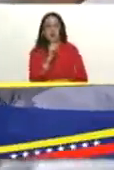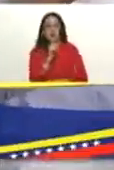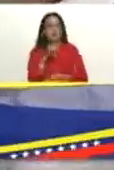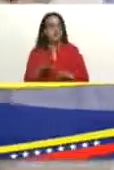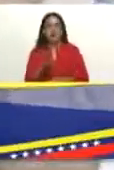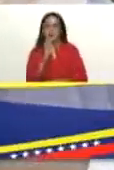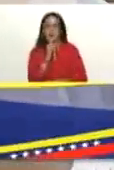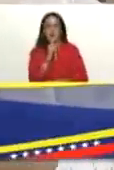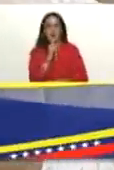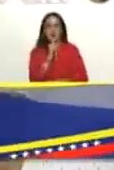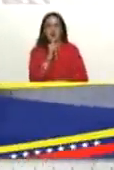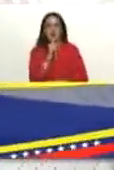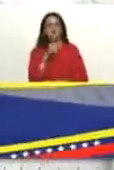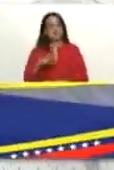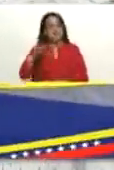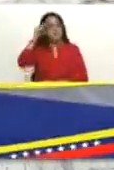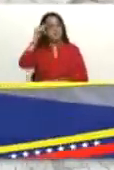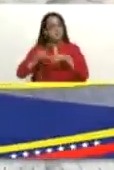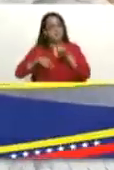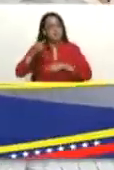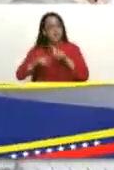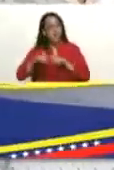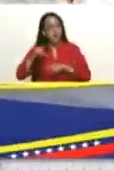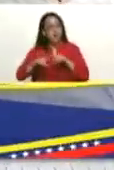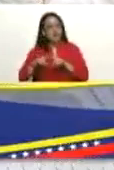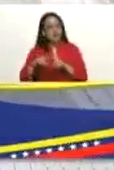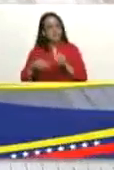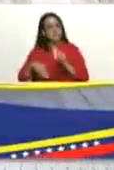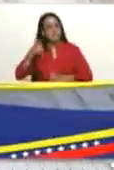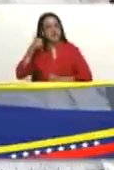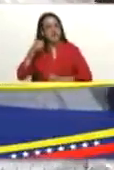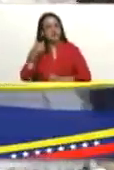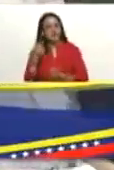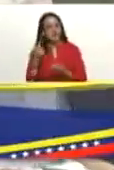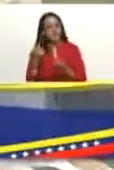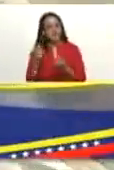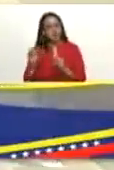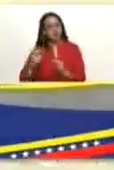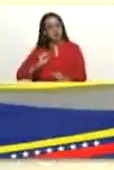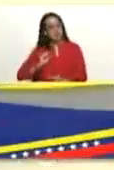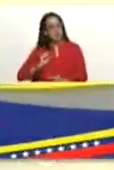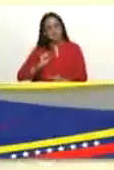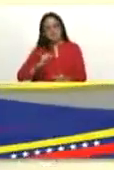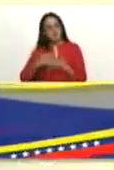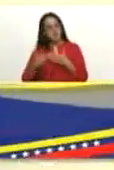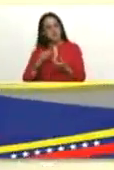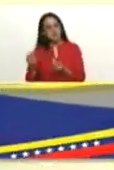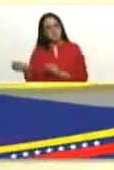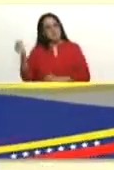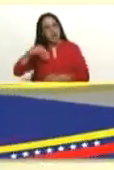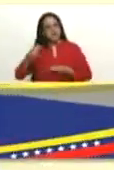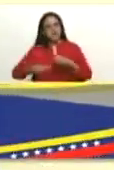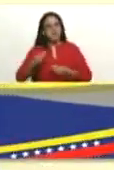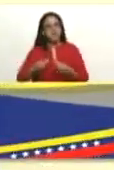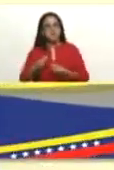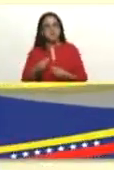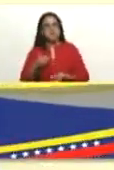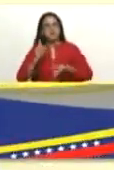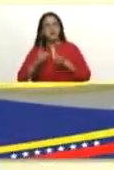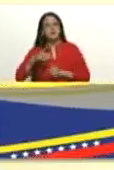detenido. Hemos aprendido a hacer muchísimo más con poco. Y a veces hemos aprendido a hacer